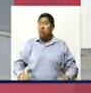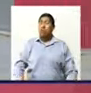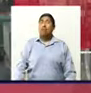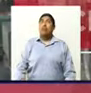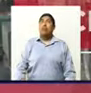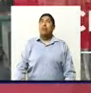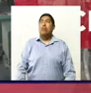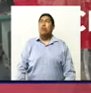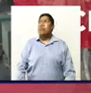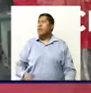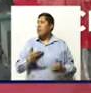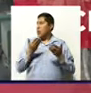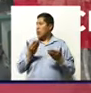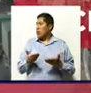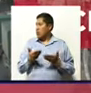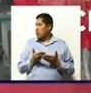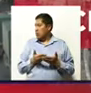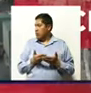Tenemos